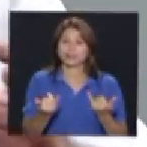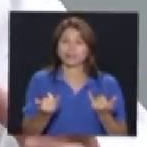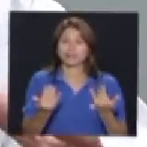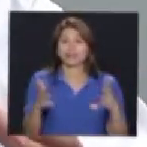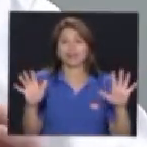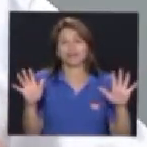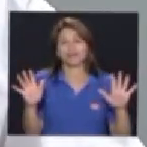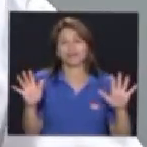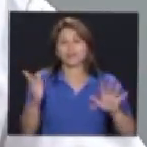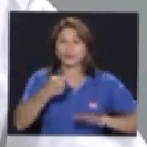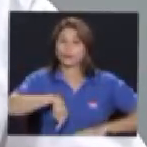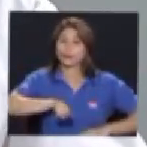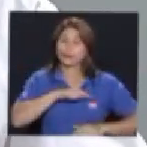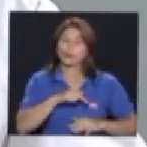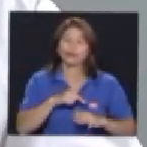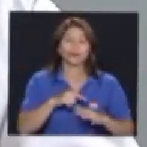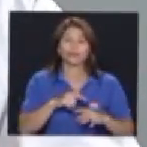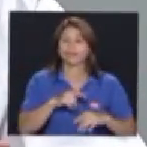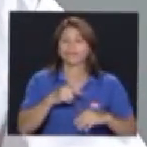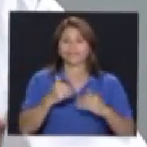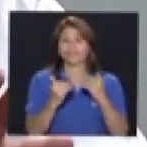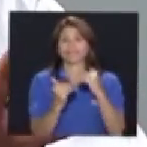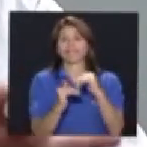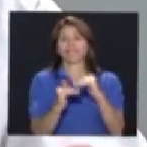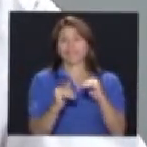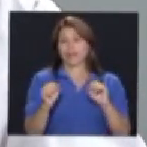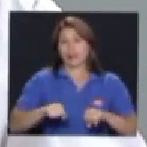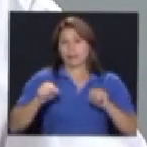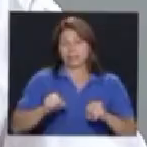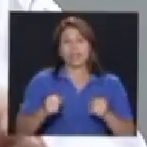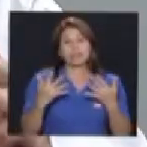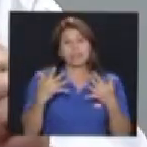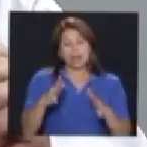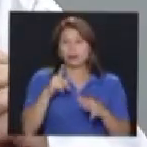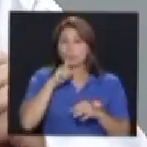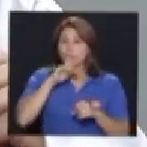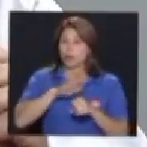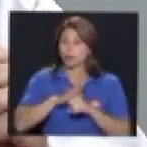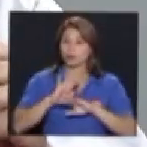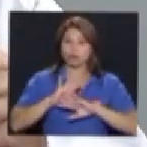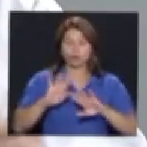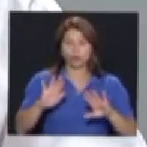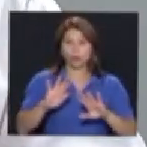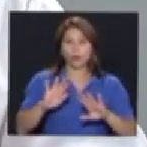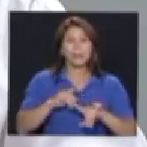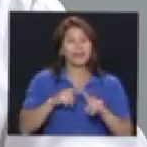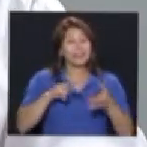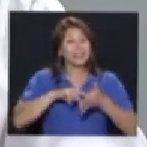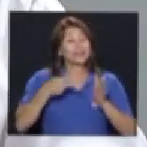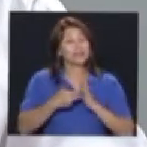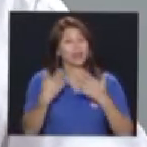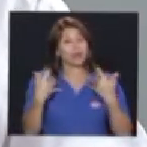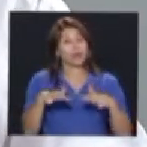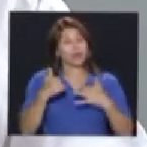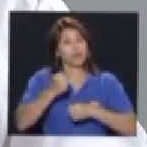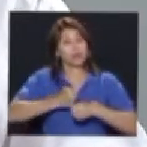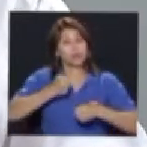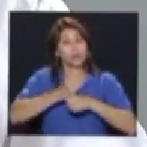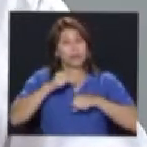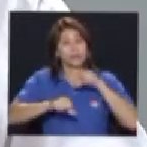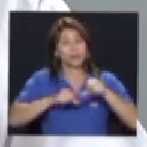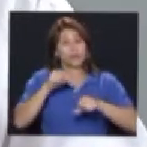ya a un límite de capacidades en donde cumplimos, pero implica un esfuerzo muy grande.